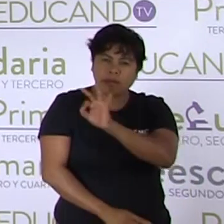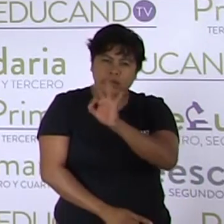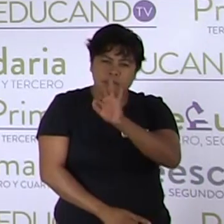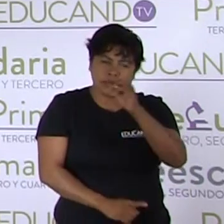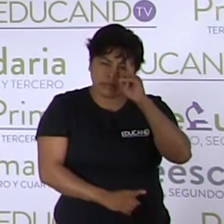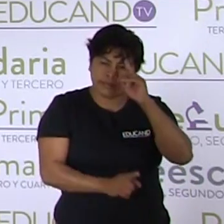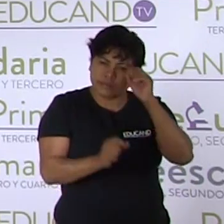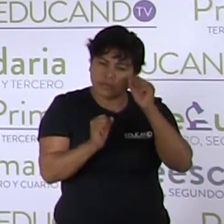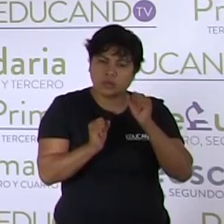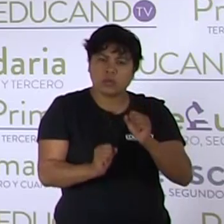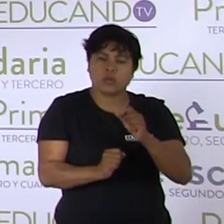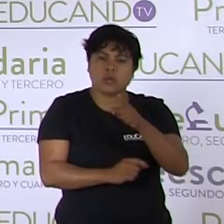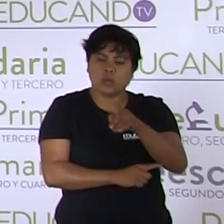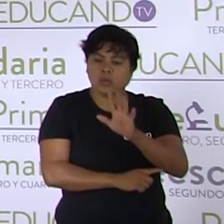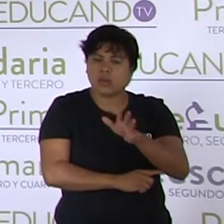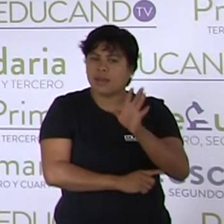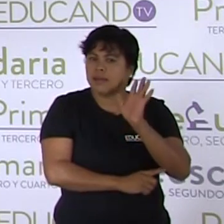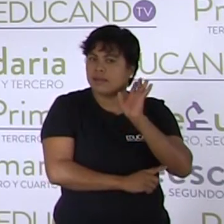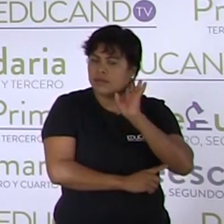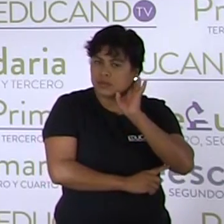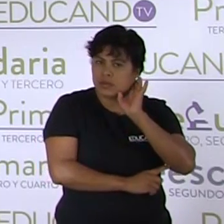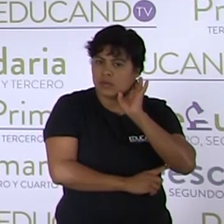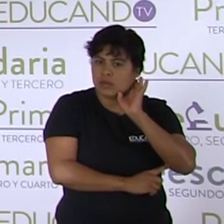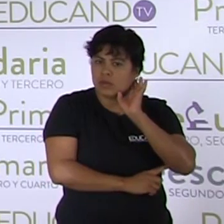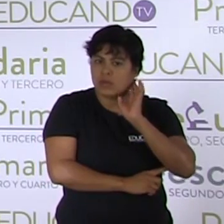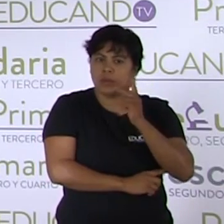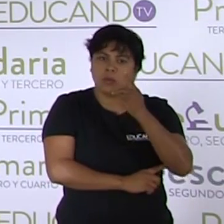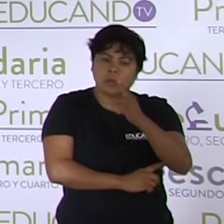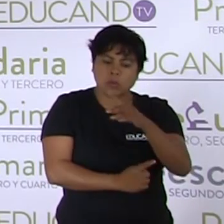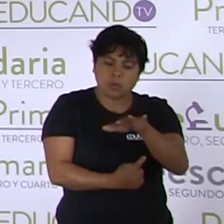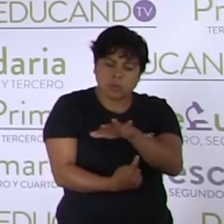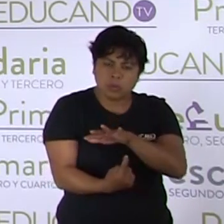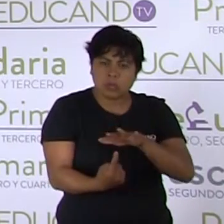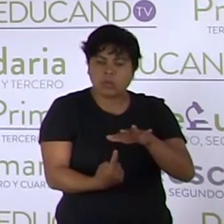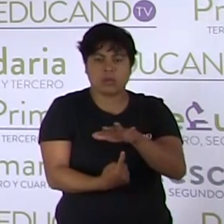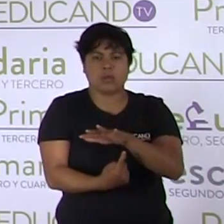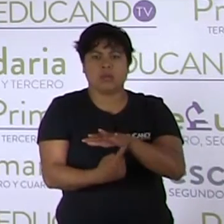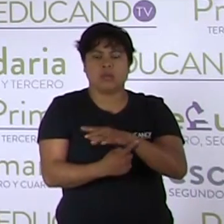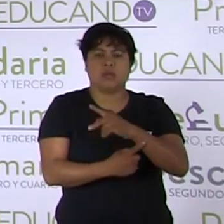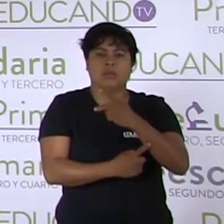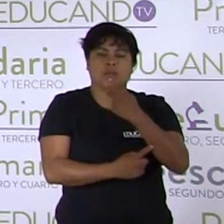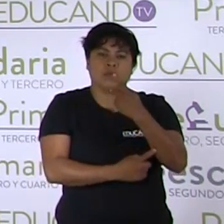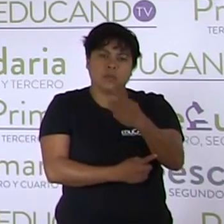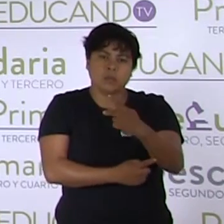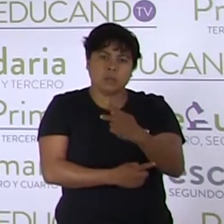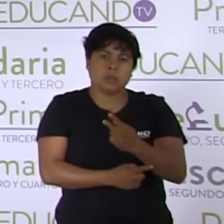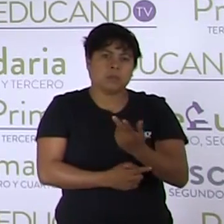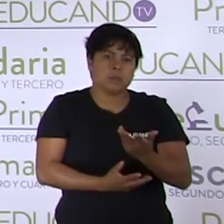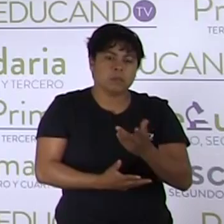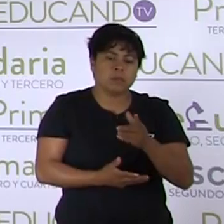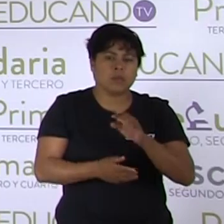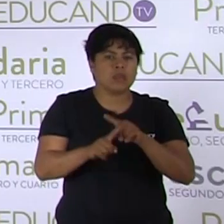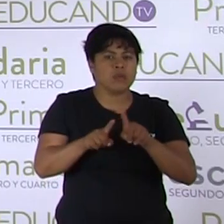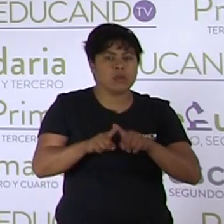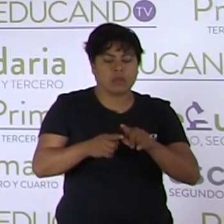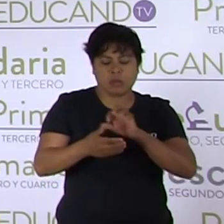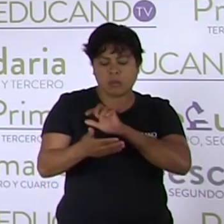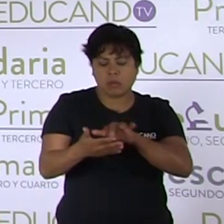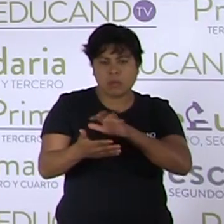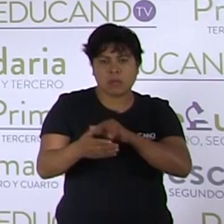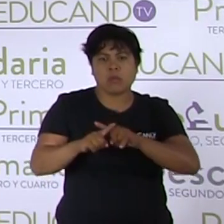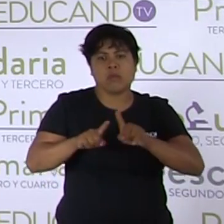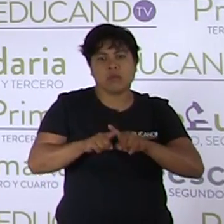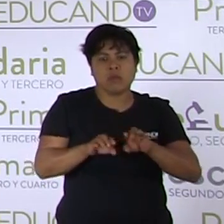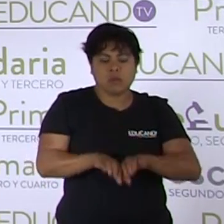Seguramente has escuchado desde tu localidad, desde las lecturas que has realizado de